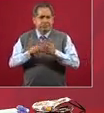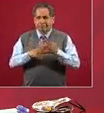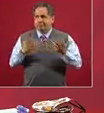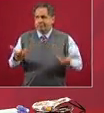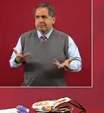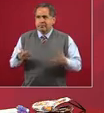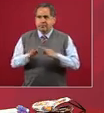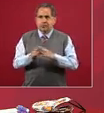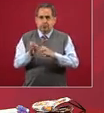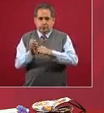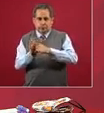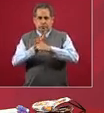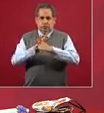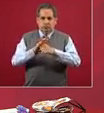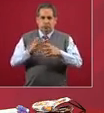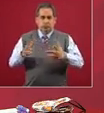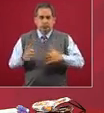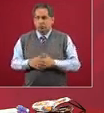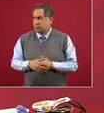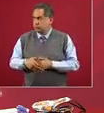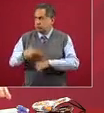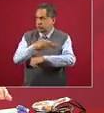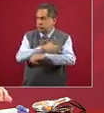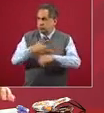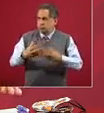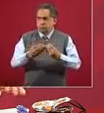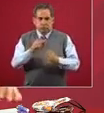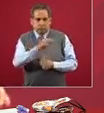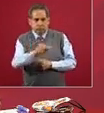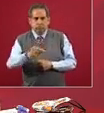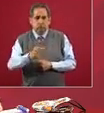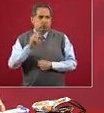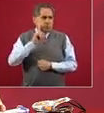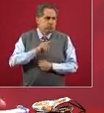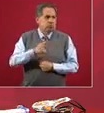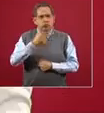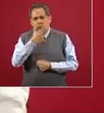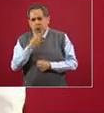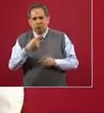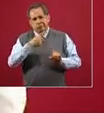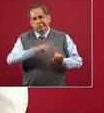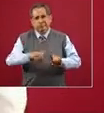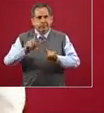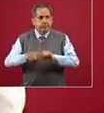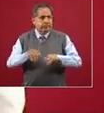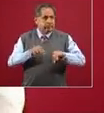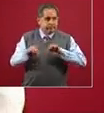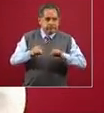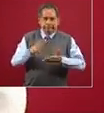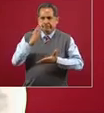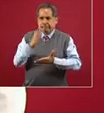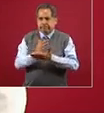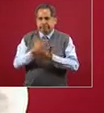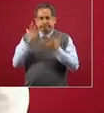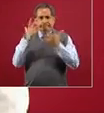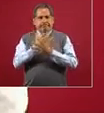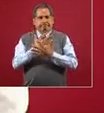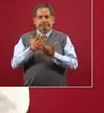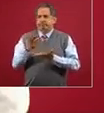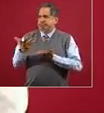frente al COVID. Muchas familias, mujeres, hombres que debieron suspender sus